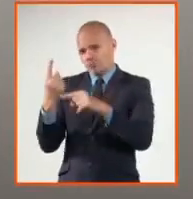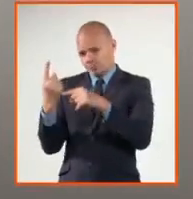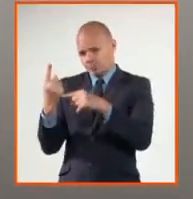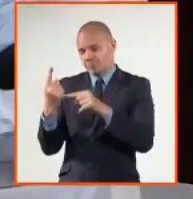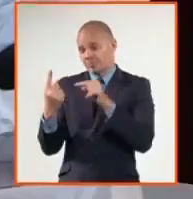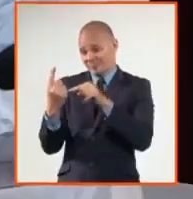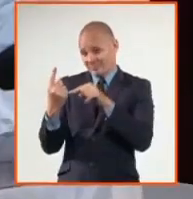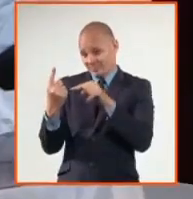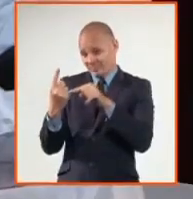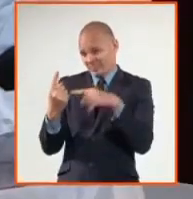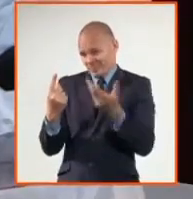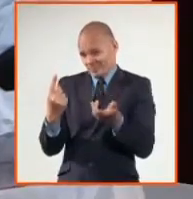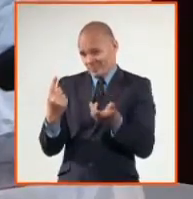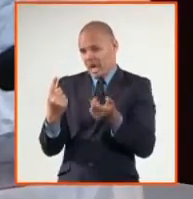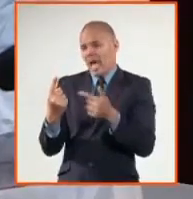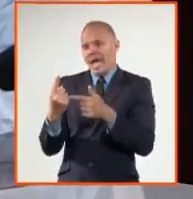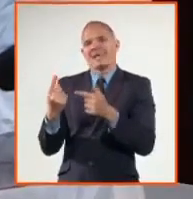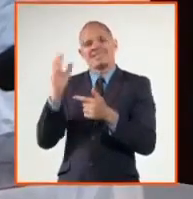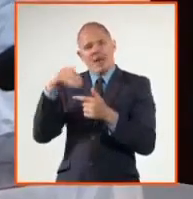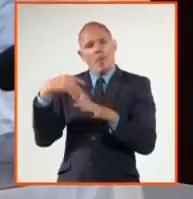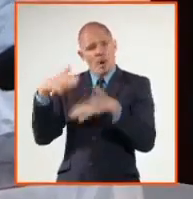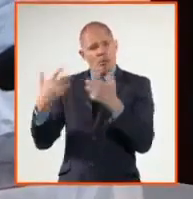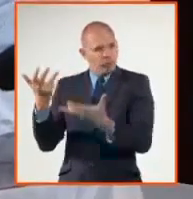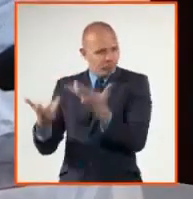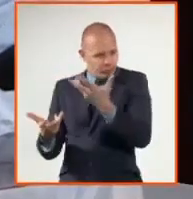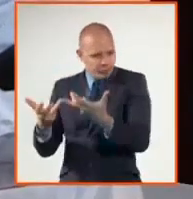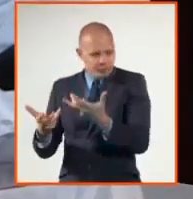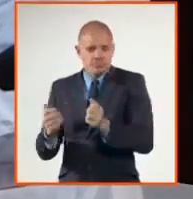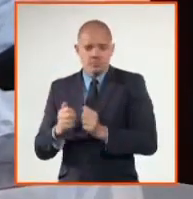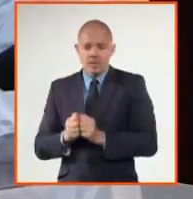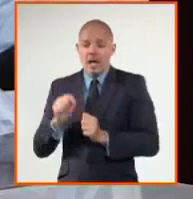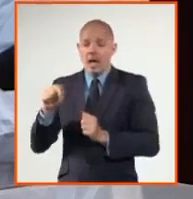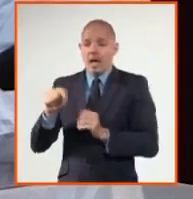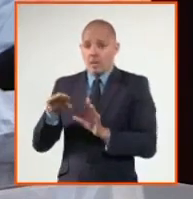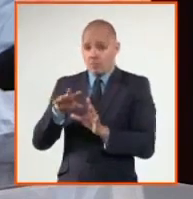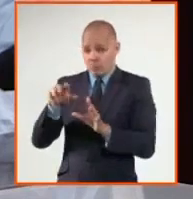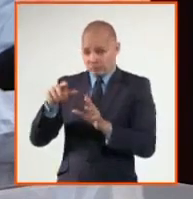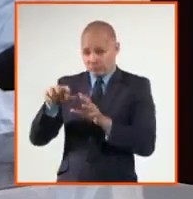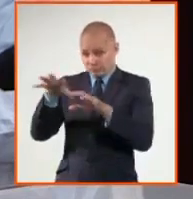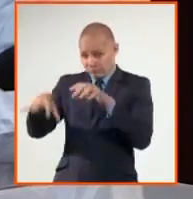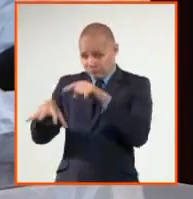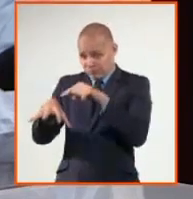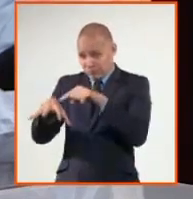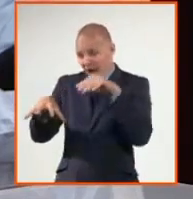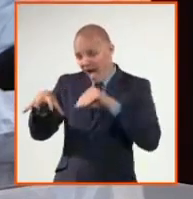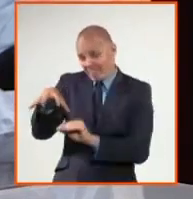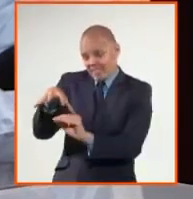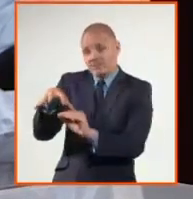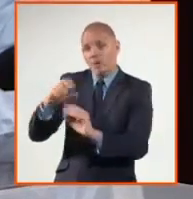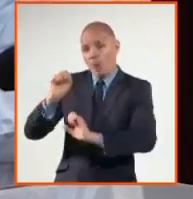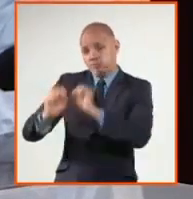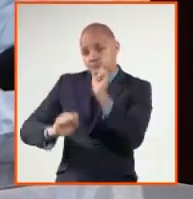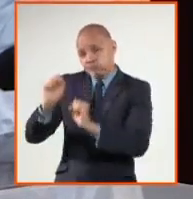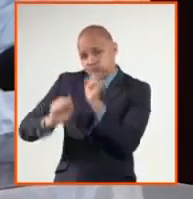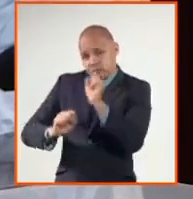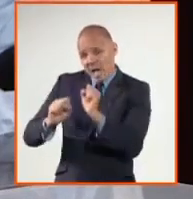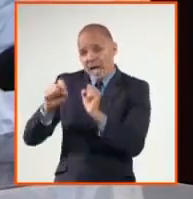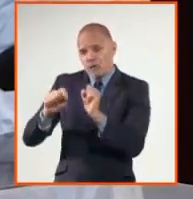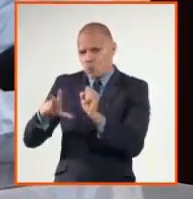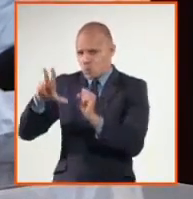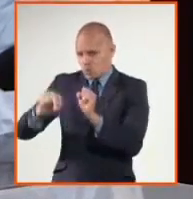el caso de la turbina en un bloque nuevo nosotros la turbinas que también fue afectada producto de un